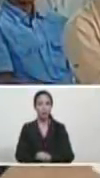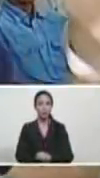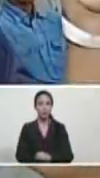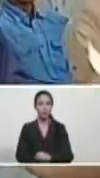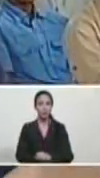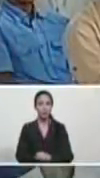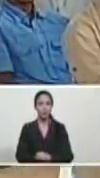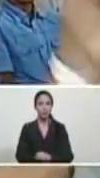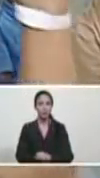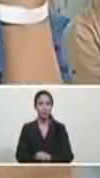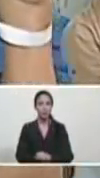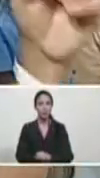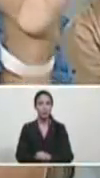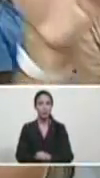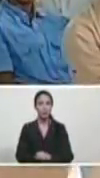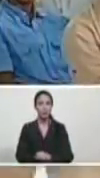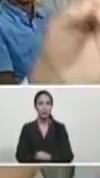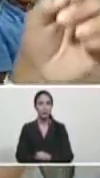la farmacéutica,